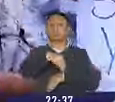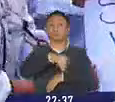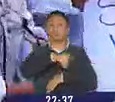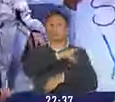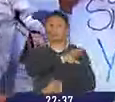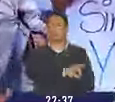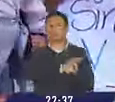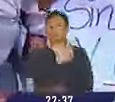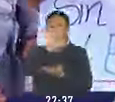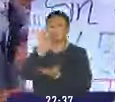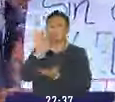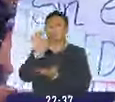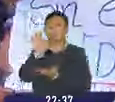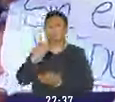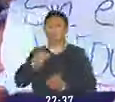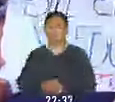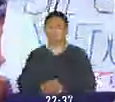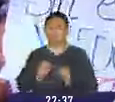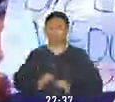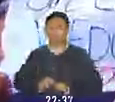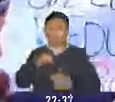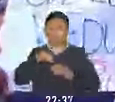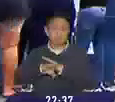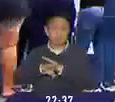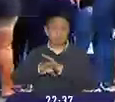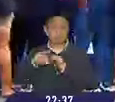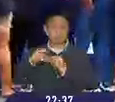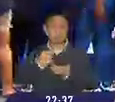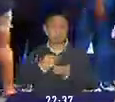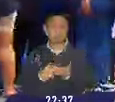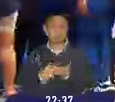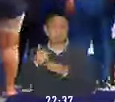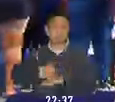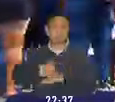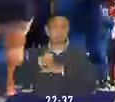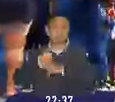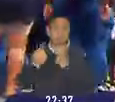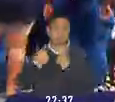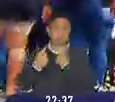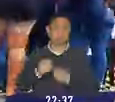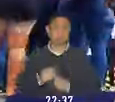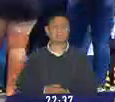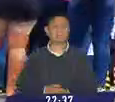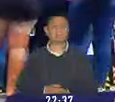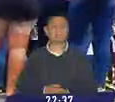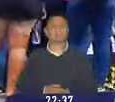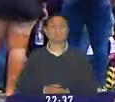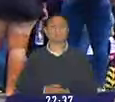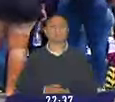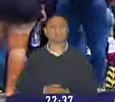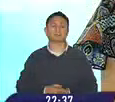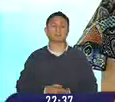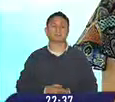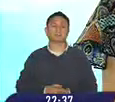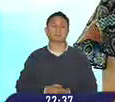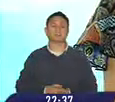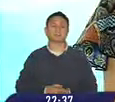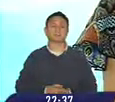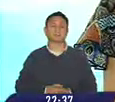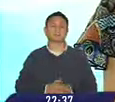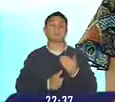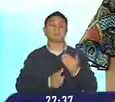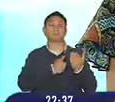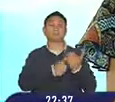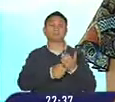representantes de estas organizaciones lograron ingresar y reunirse con las autoridades. Informó Julio César Saona. El Ministerio